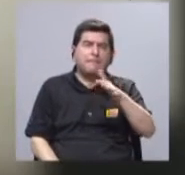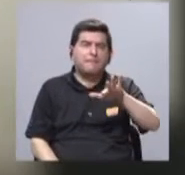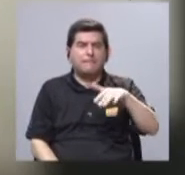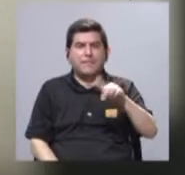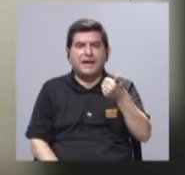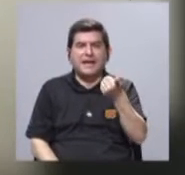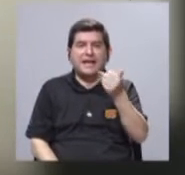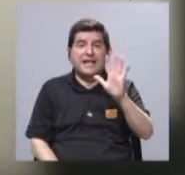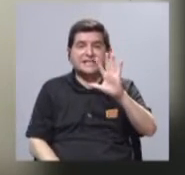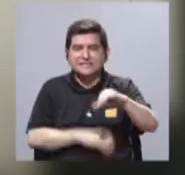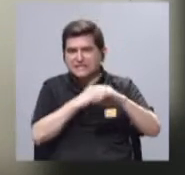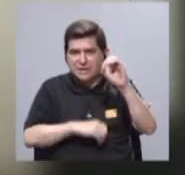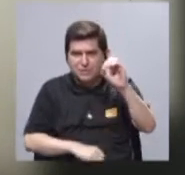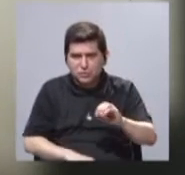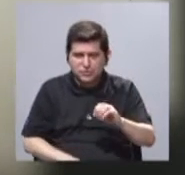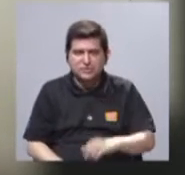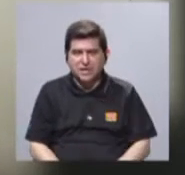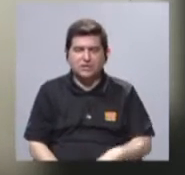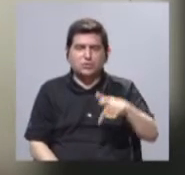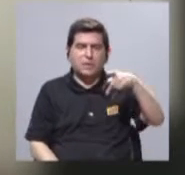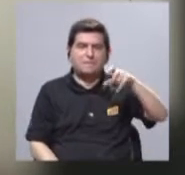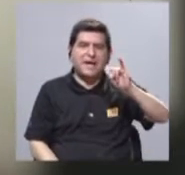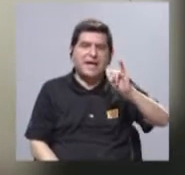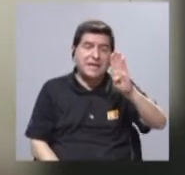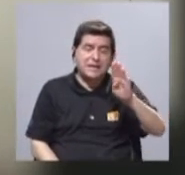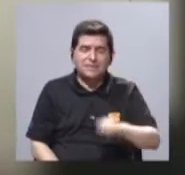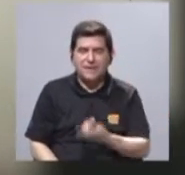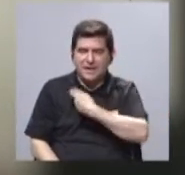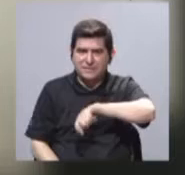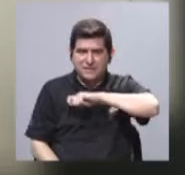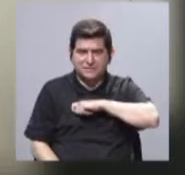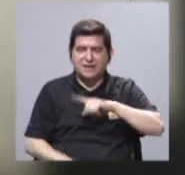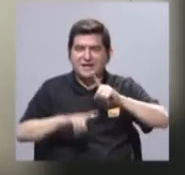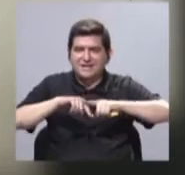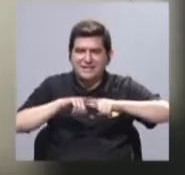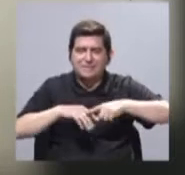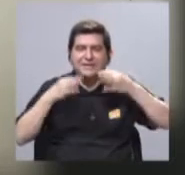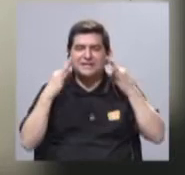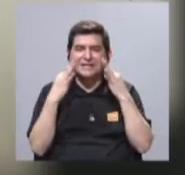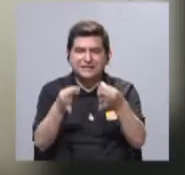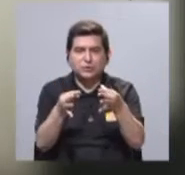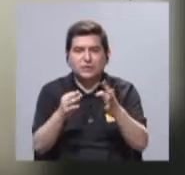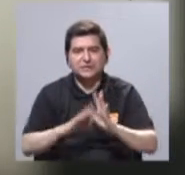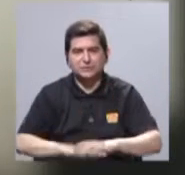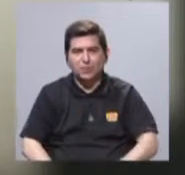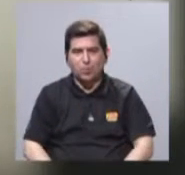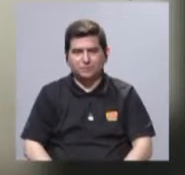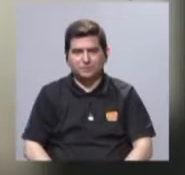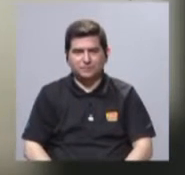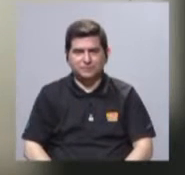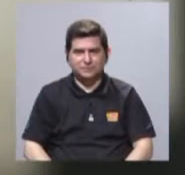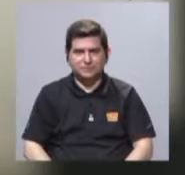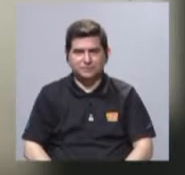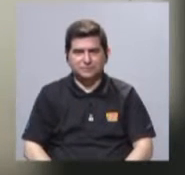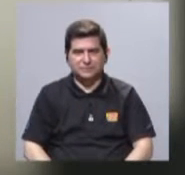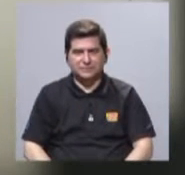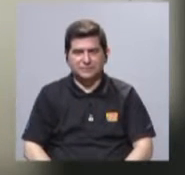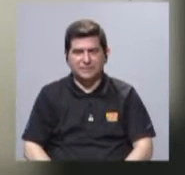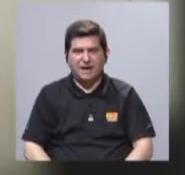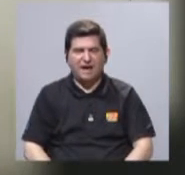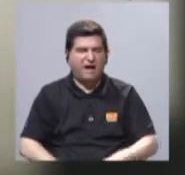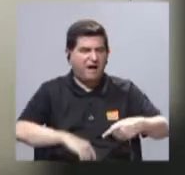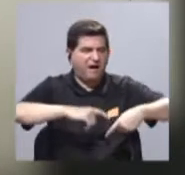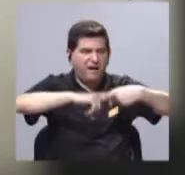15 por ciento prácticamente del pib español de derivado del turismo pues la temporada ose hay mucha